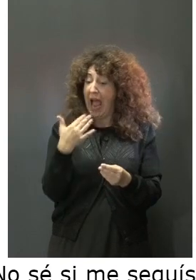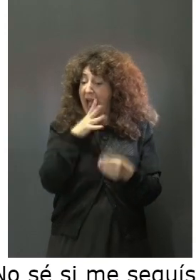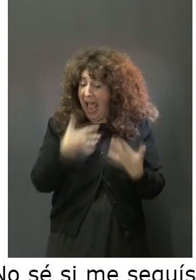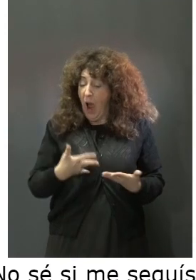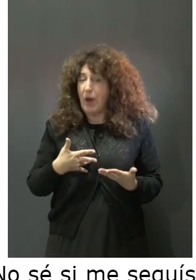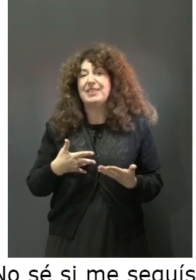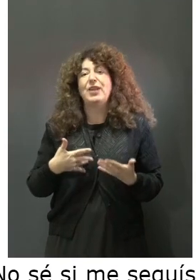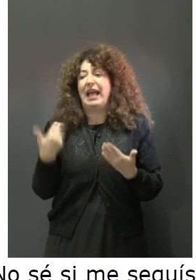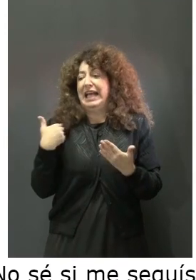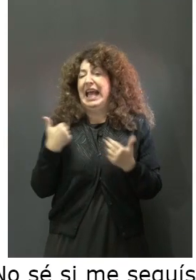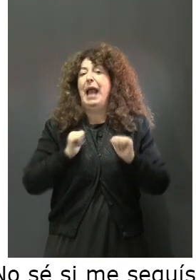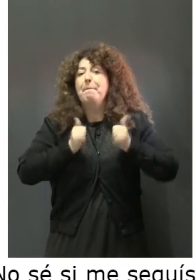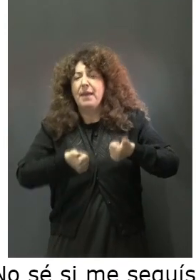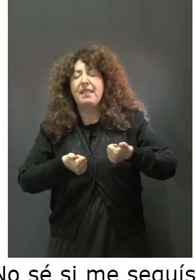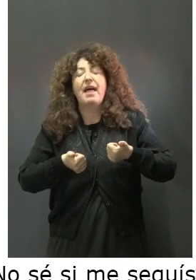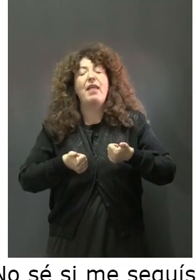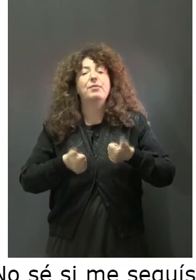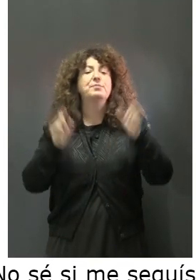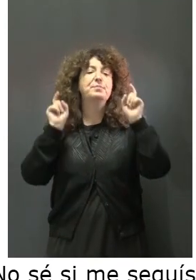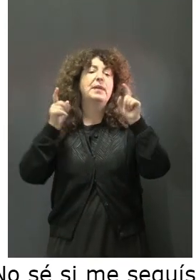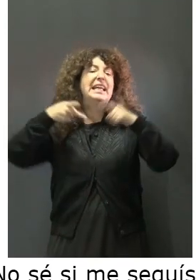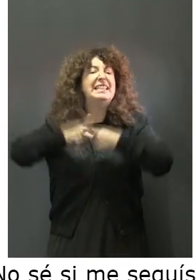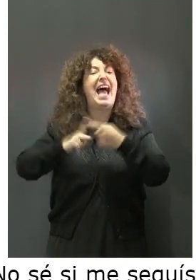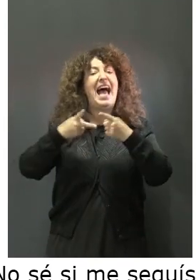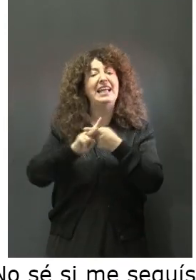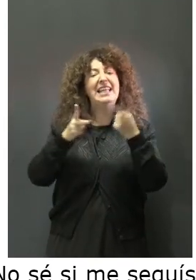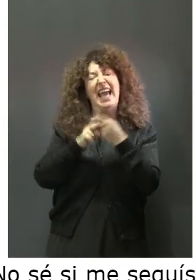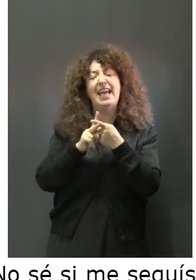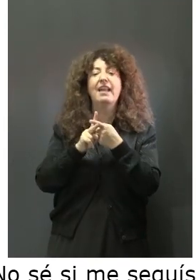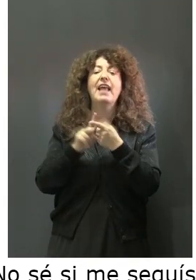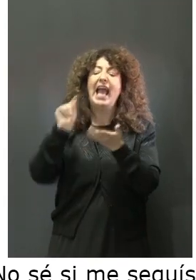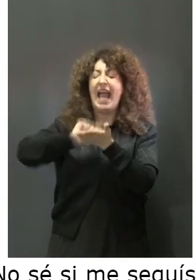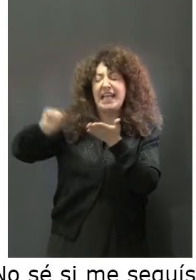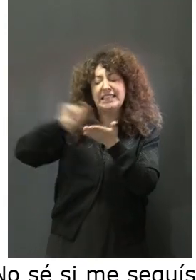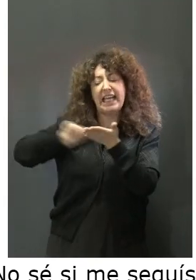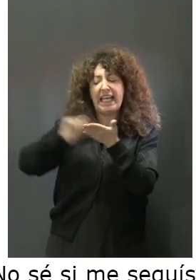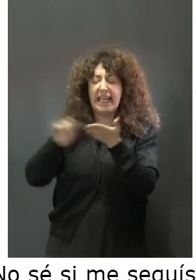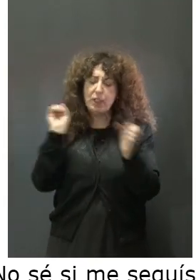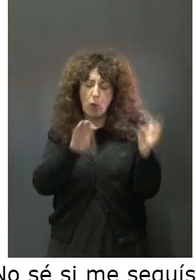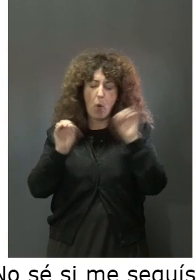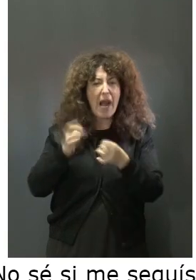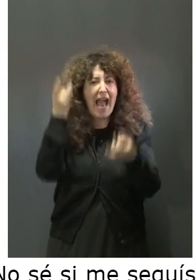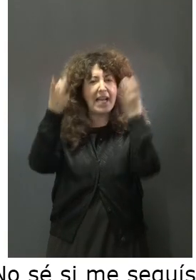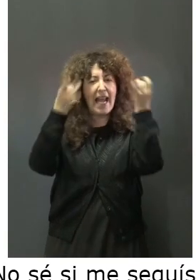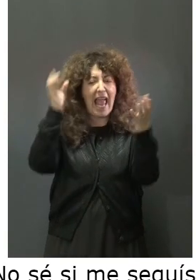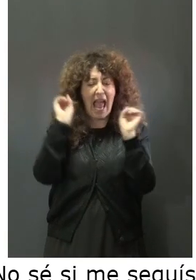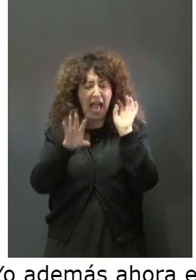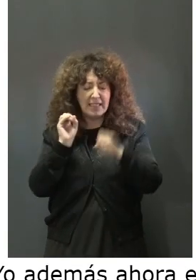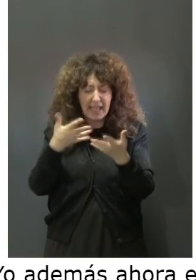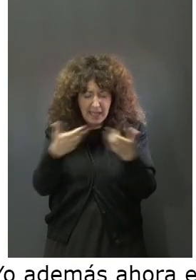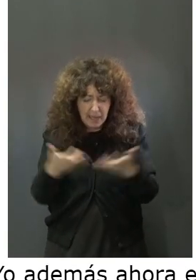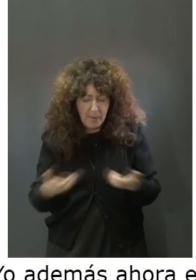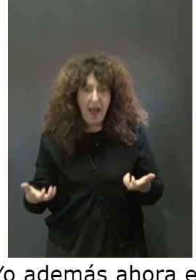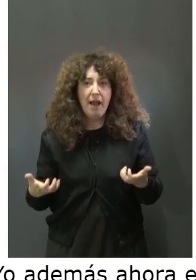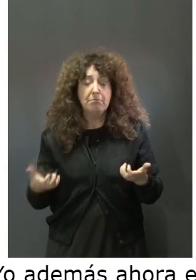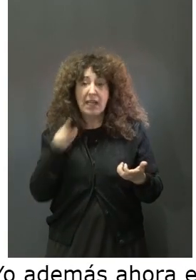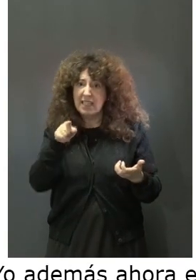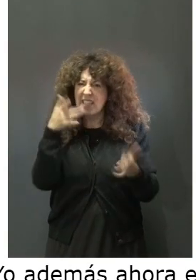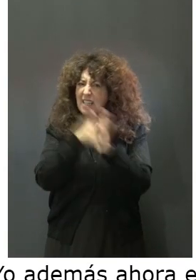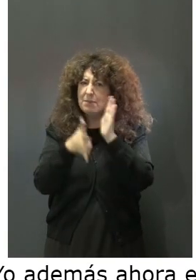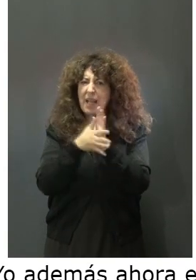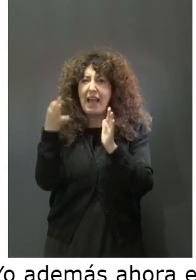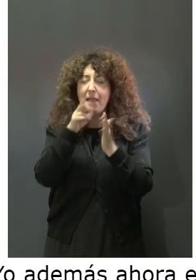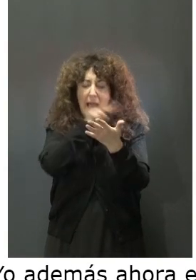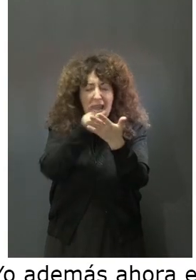aprender bueno, me he metido en un taller de escritura creativa y hace mucho énfasis en esto, en empatizar